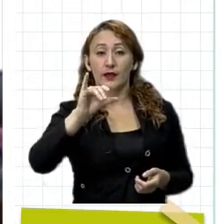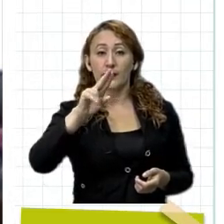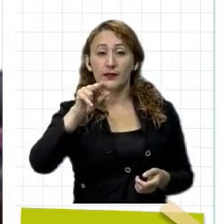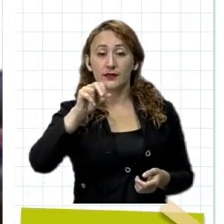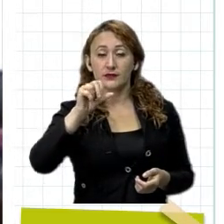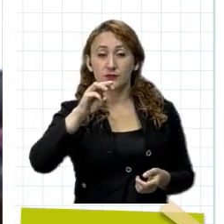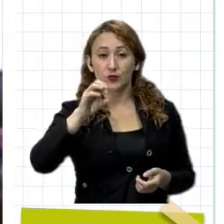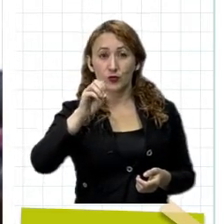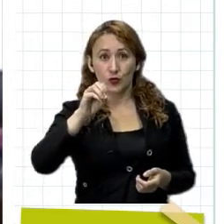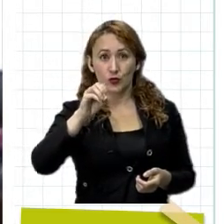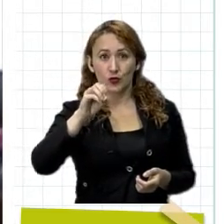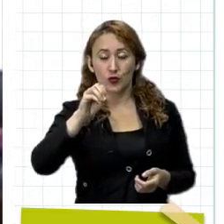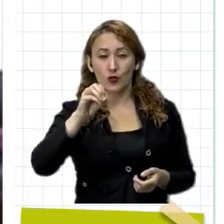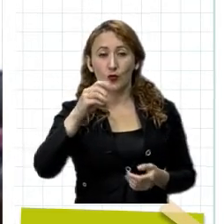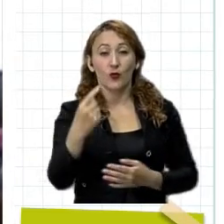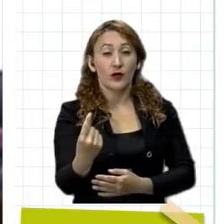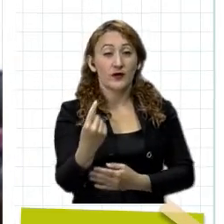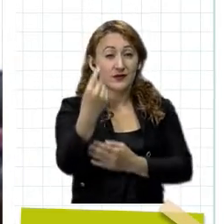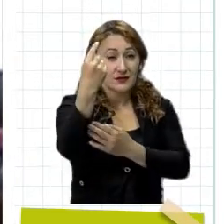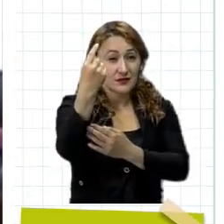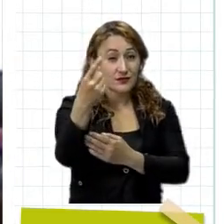mismo tiempo. Estoy hablando de